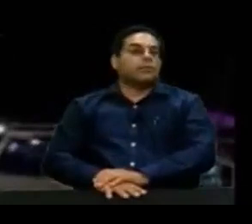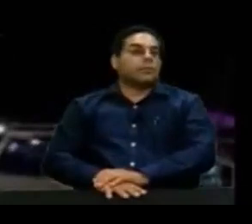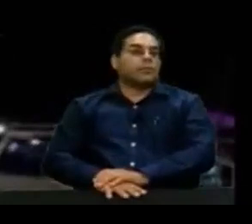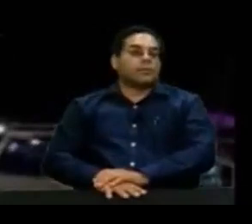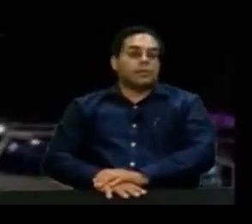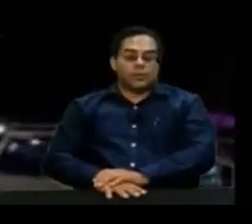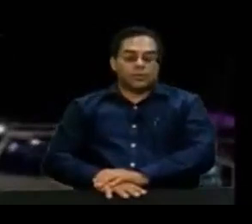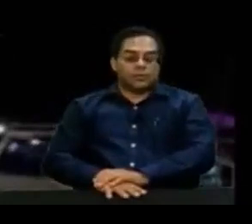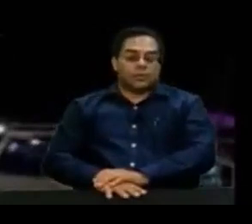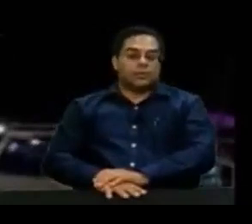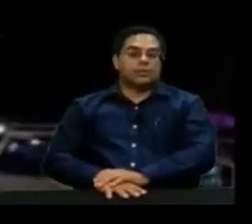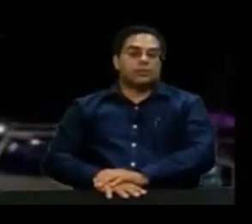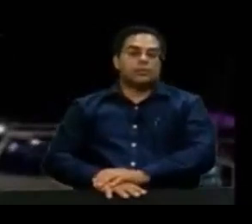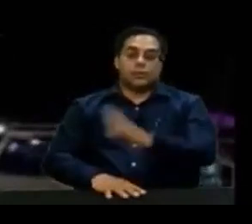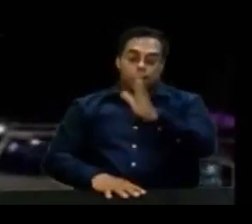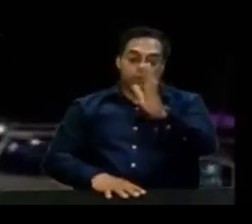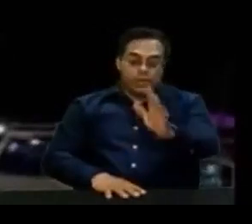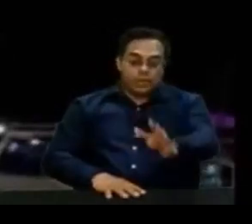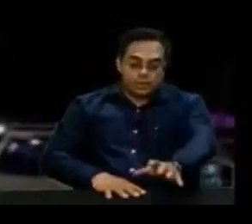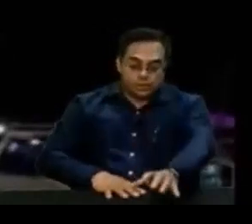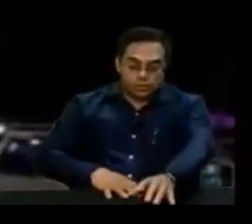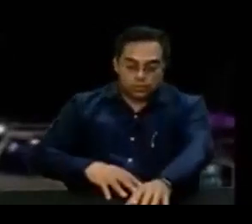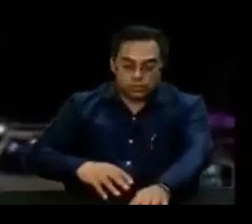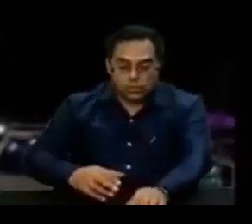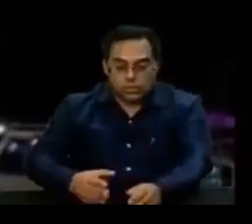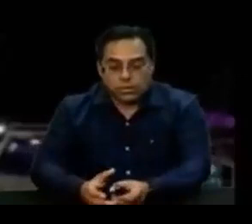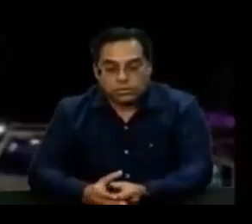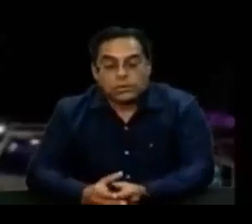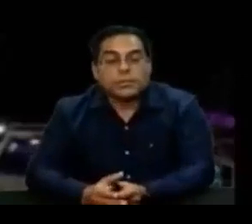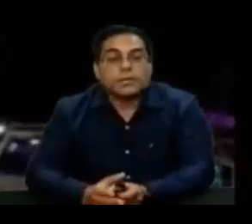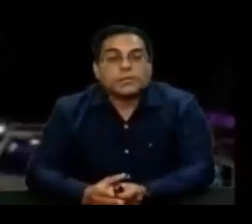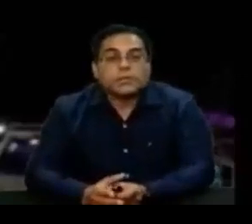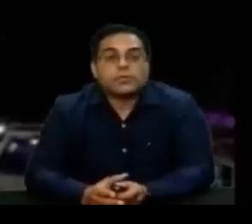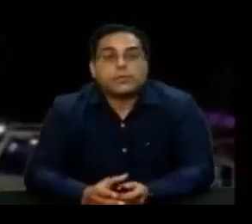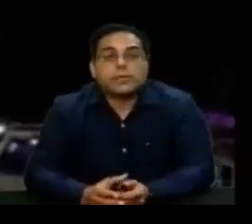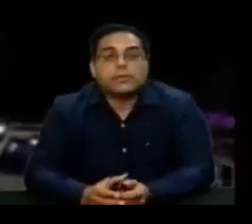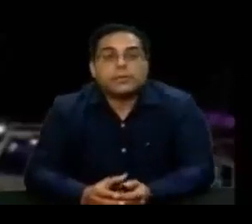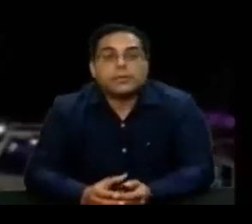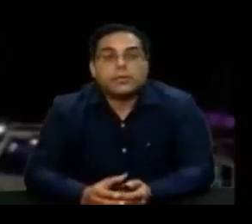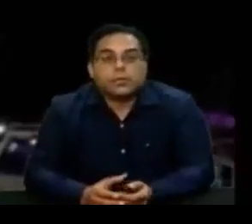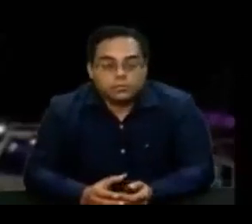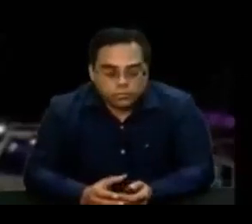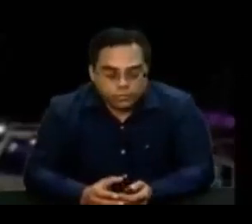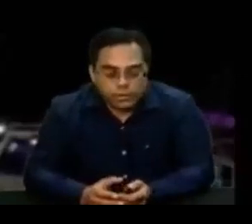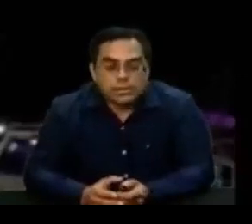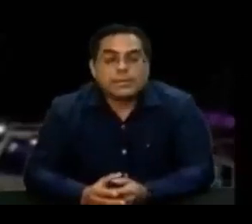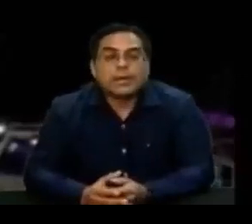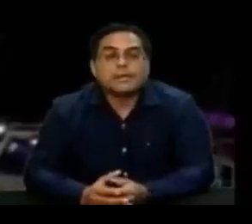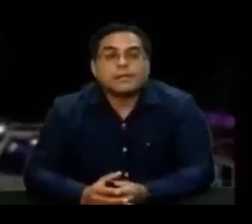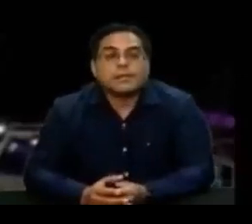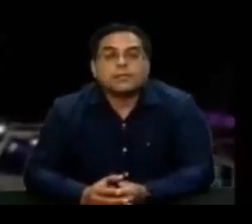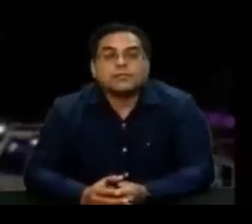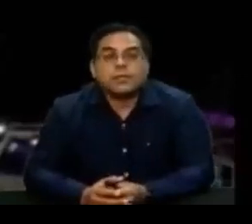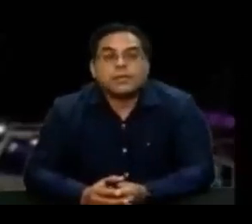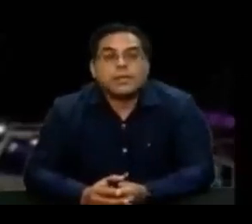no siempre son quirúrgicas en los niños, pero bueno, este es otro tema. Esto se los comenté justo por esta imagen que